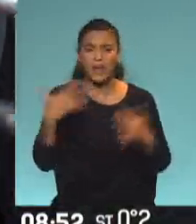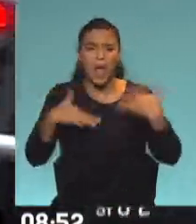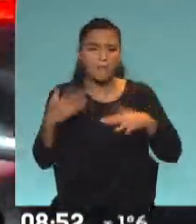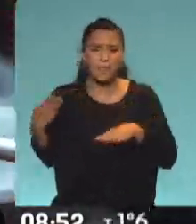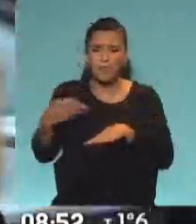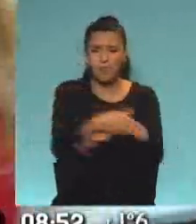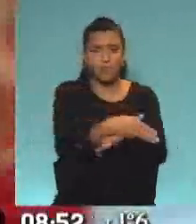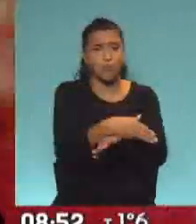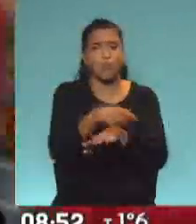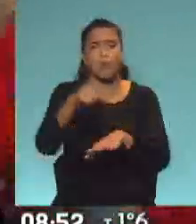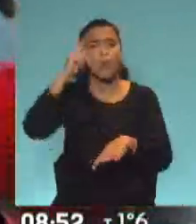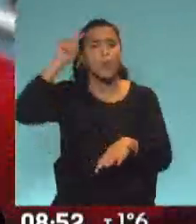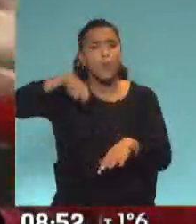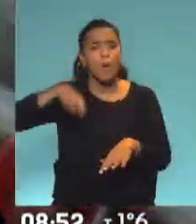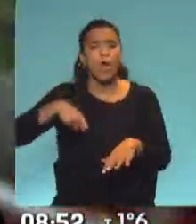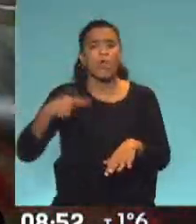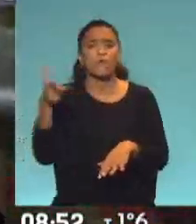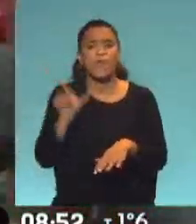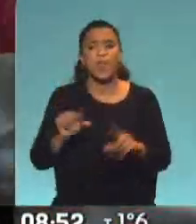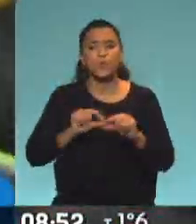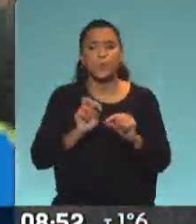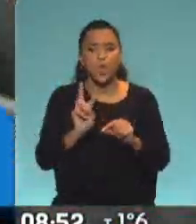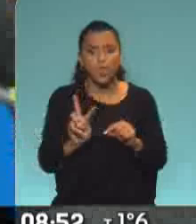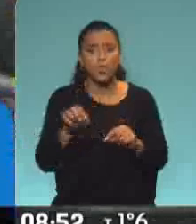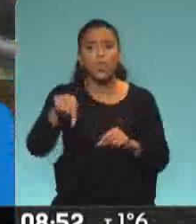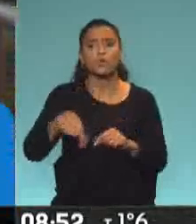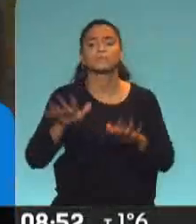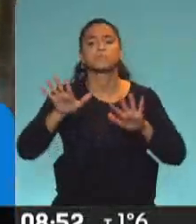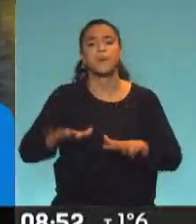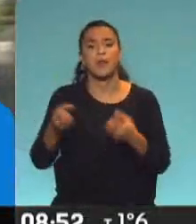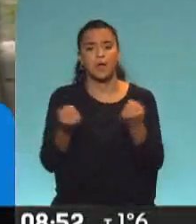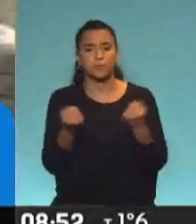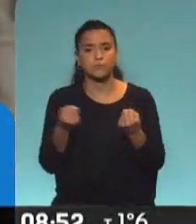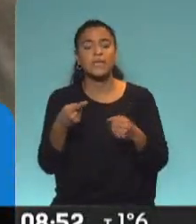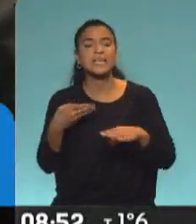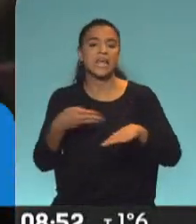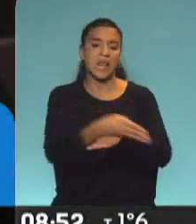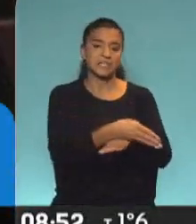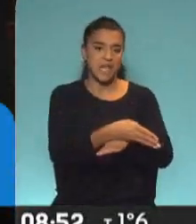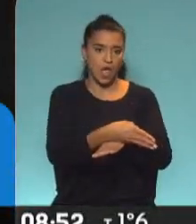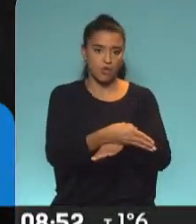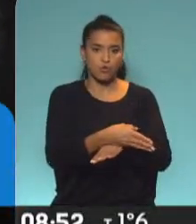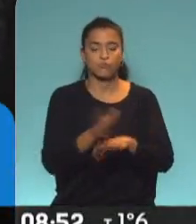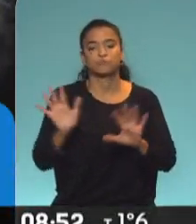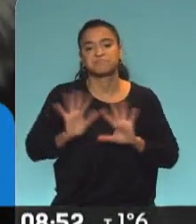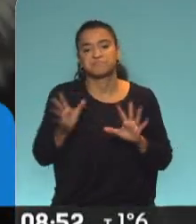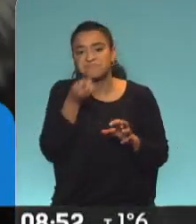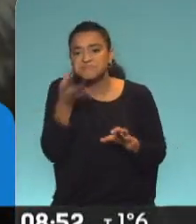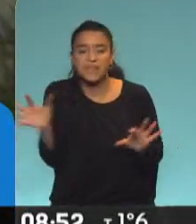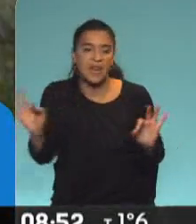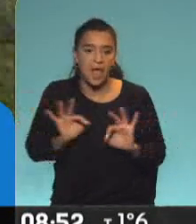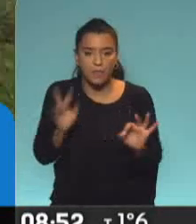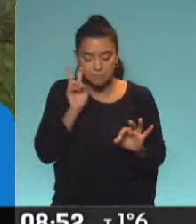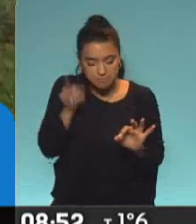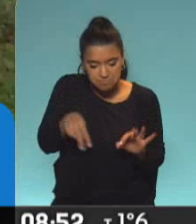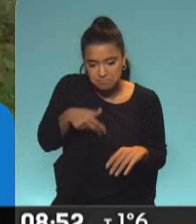la entrada a este juzgado federal número 2. Pararon con su automóvil de alta gama e ingresaron, claro, sin hacer declaraciones, con la